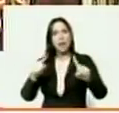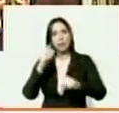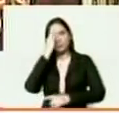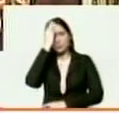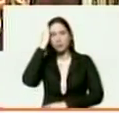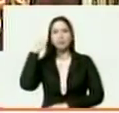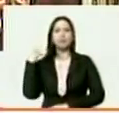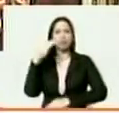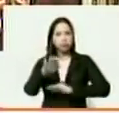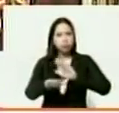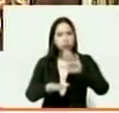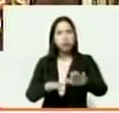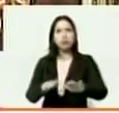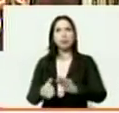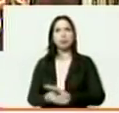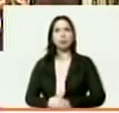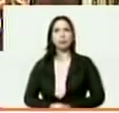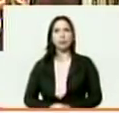ese paso.